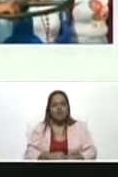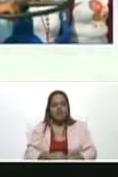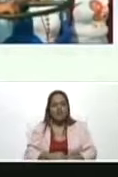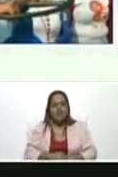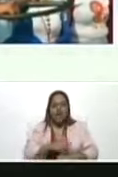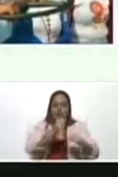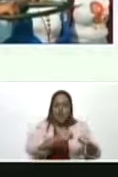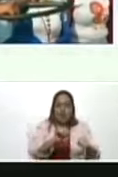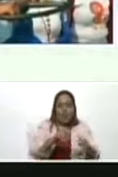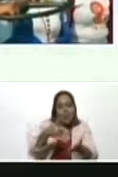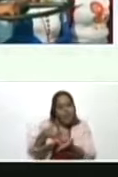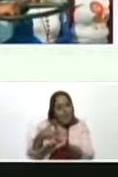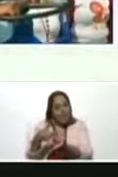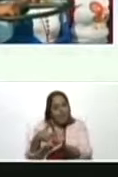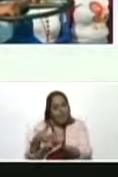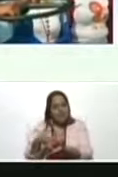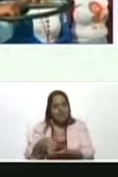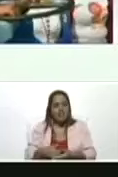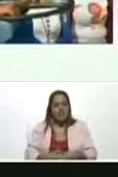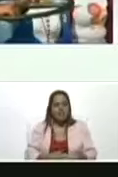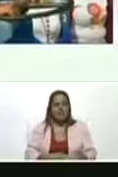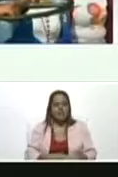¿Duro o débil?